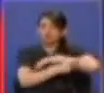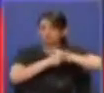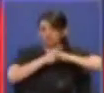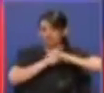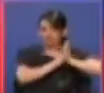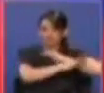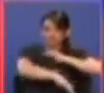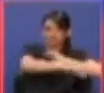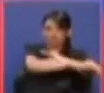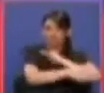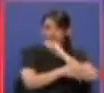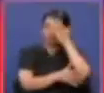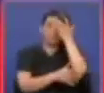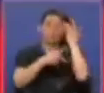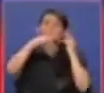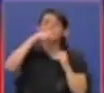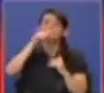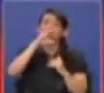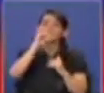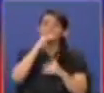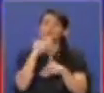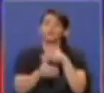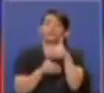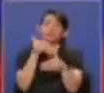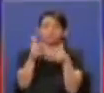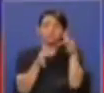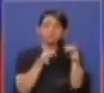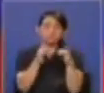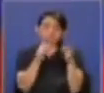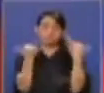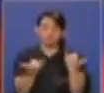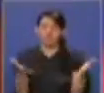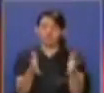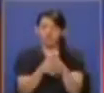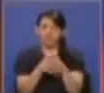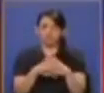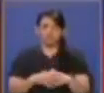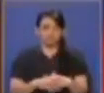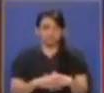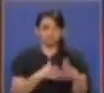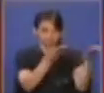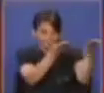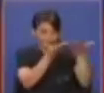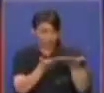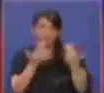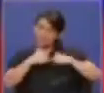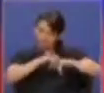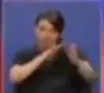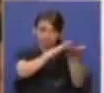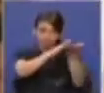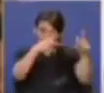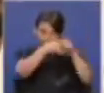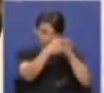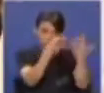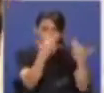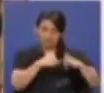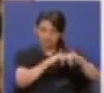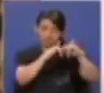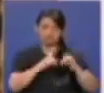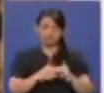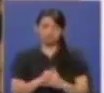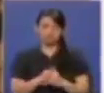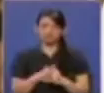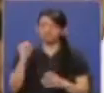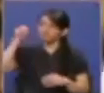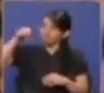sobre el cual también me pronunciaré en este enlace ciudadano. Rafael. Sí, señor vicepresidente,